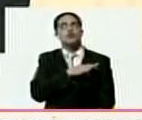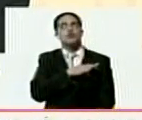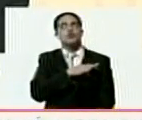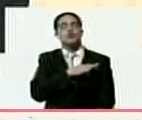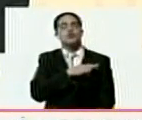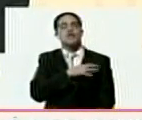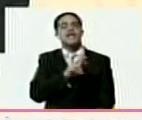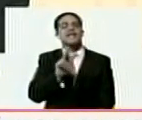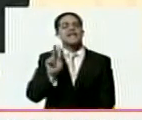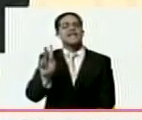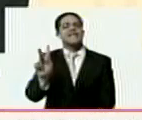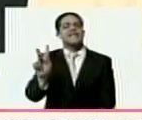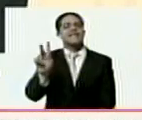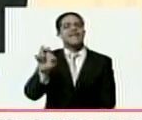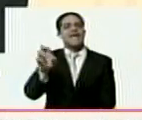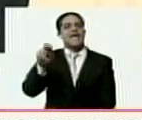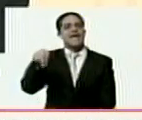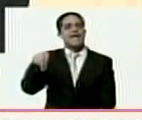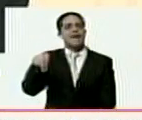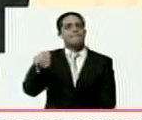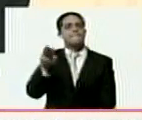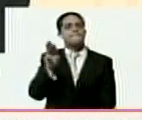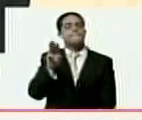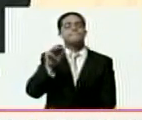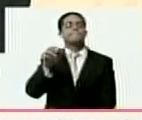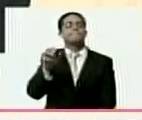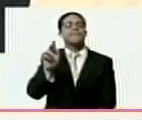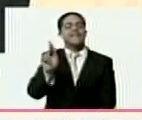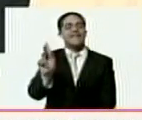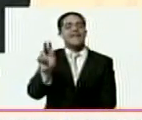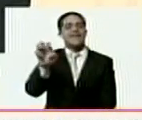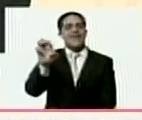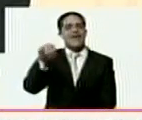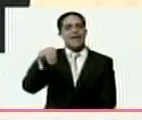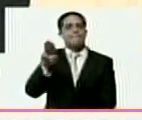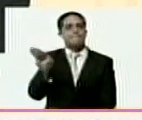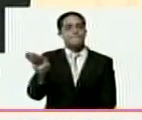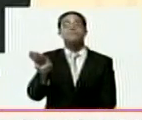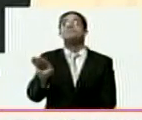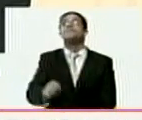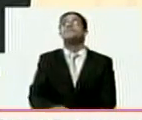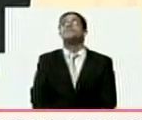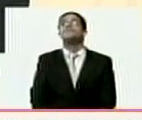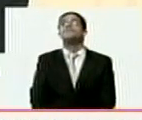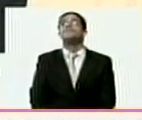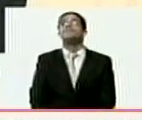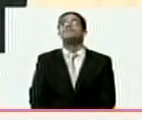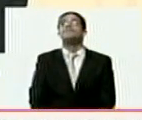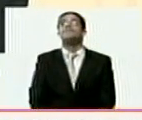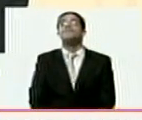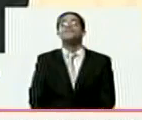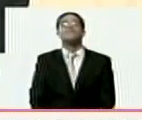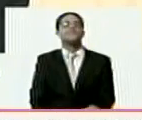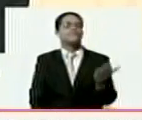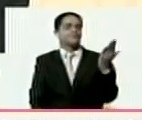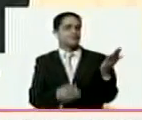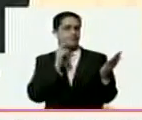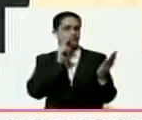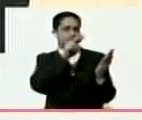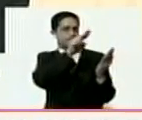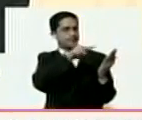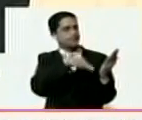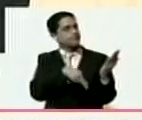Kemp. Aquí está, Robert Kemp, Venezuelan Affairs Units, Department of State,